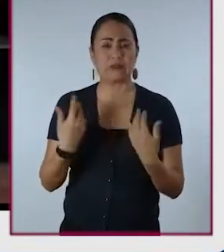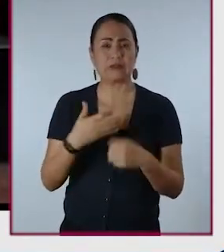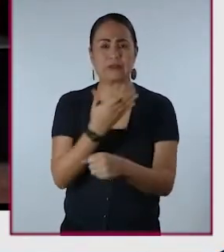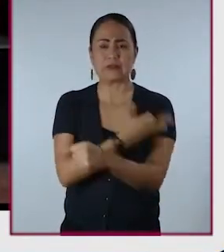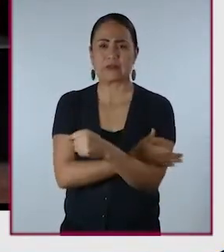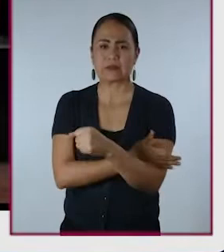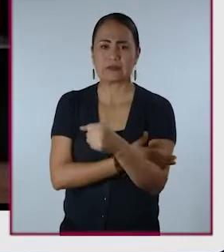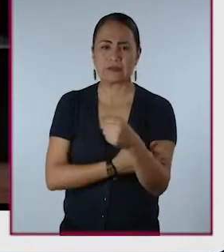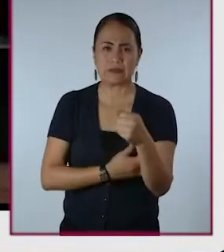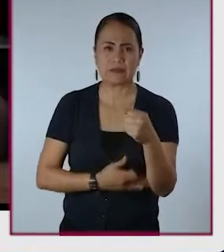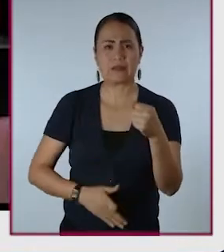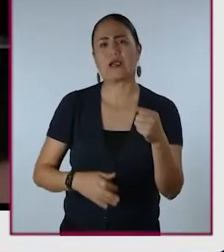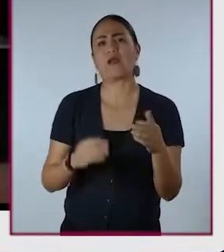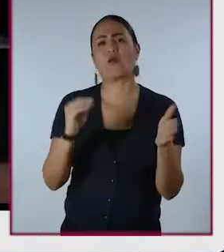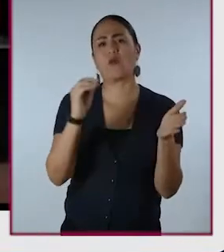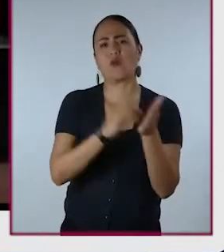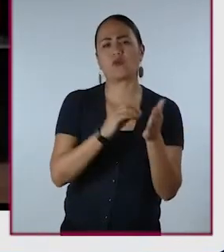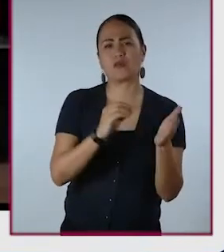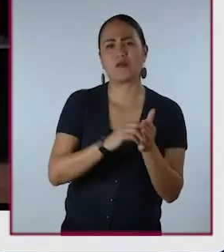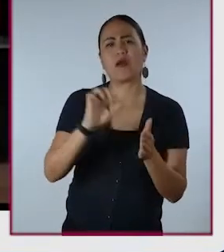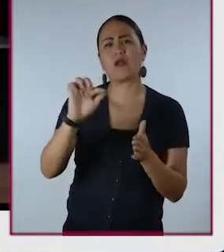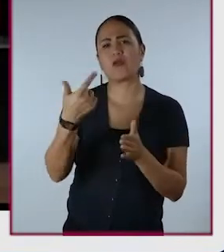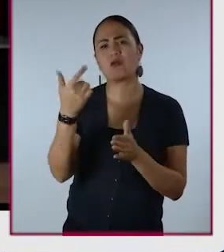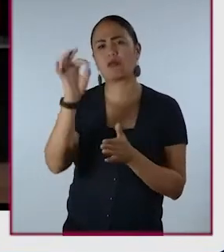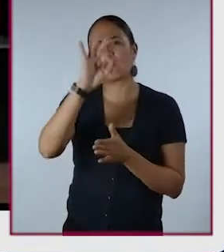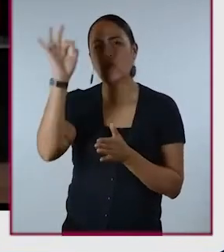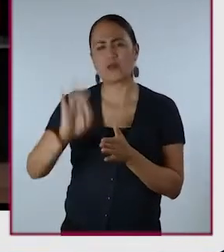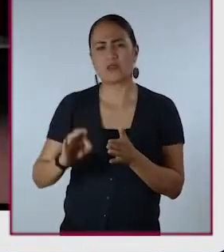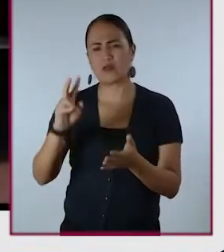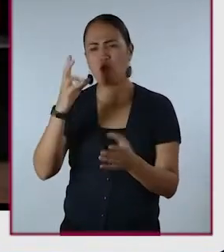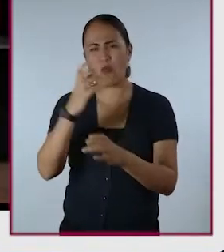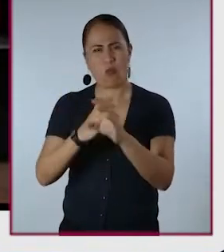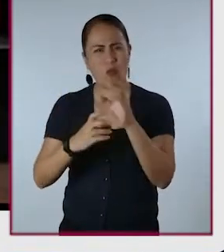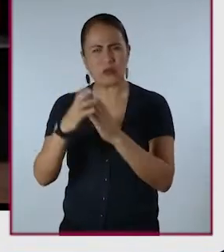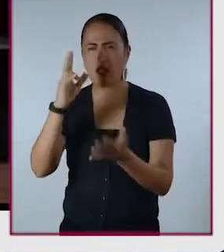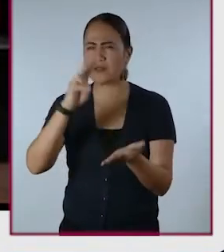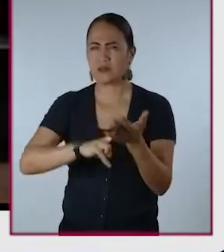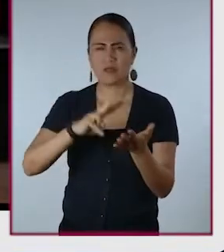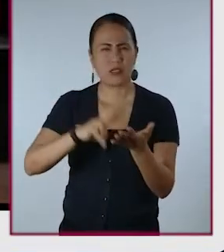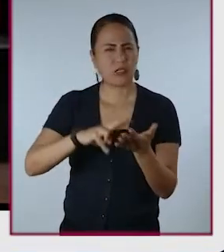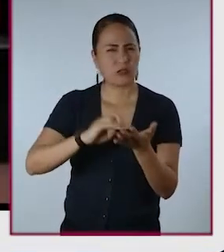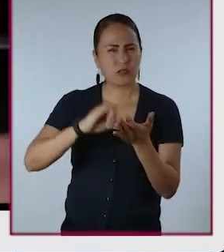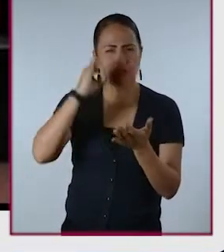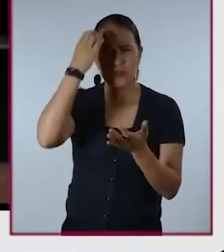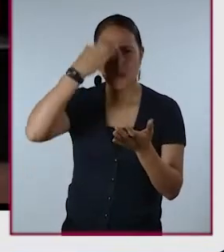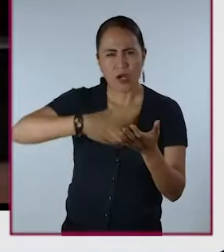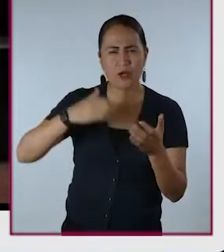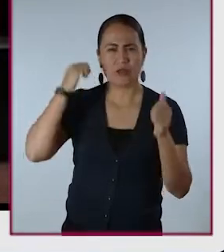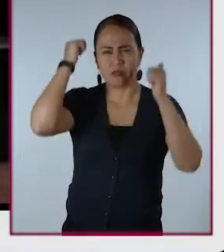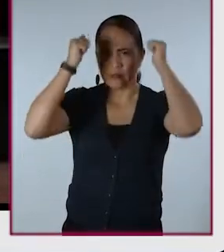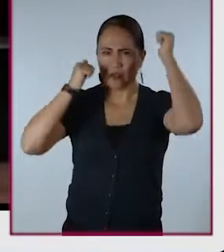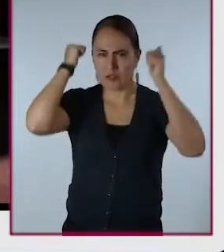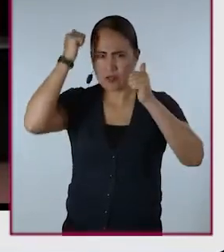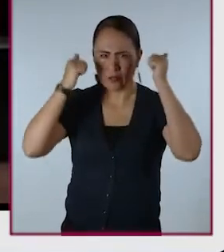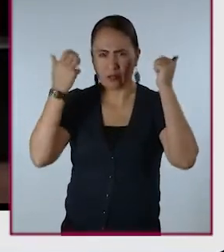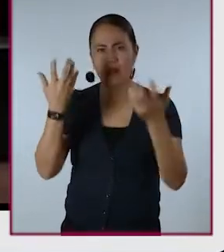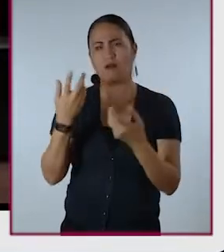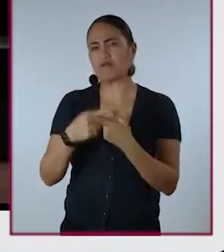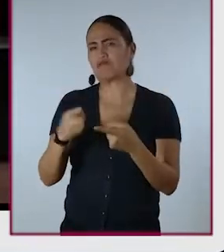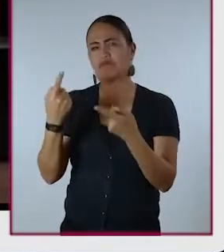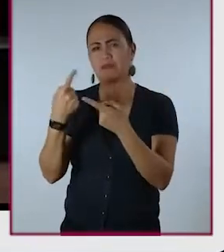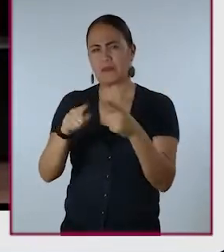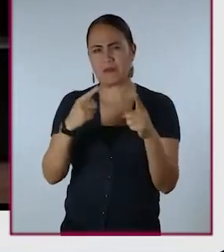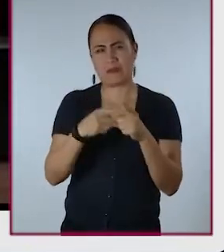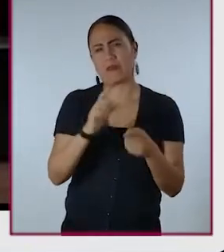conservar el 12% del patrimonio cultural en cualquier sentido, arqueológico,